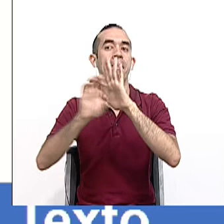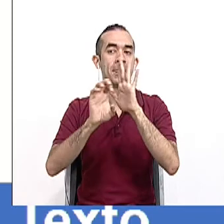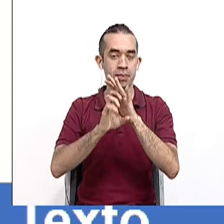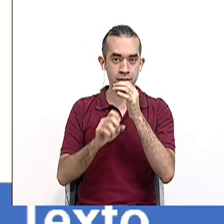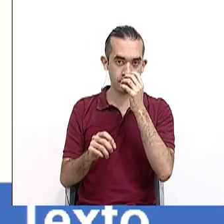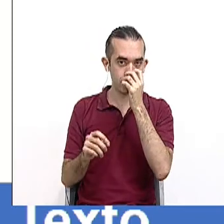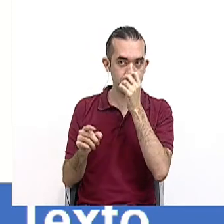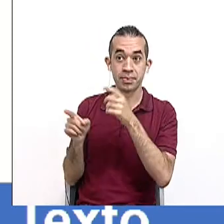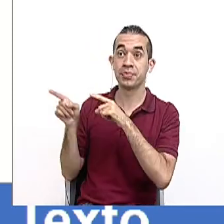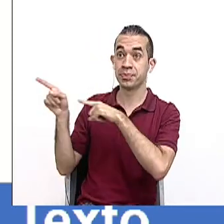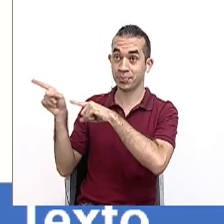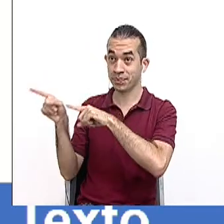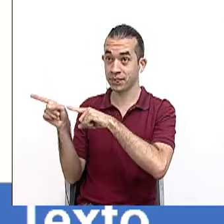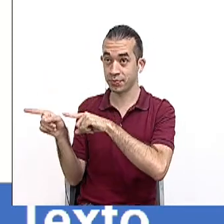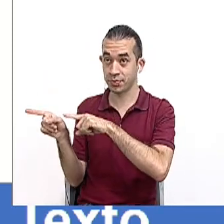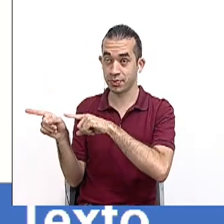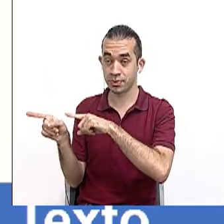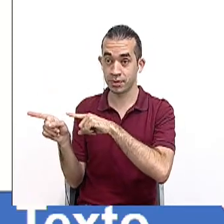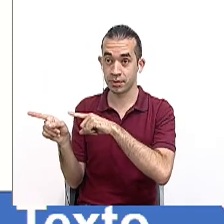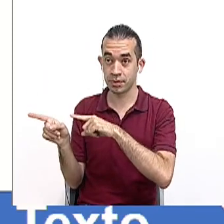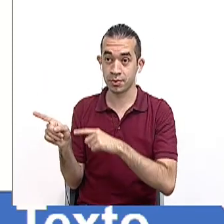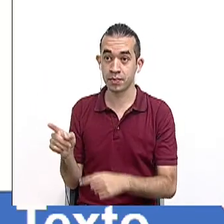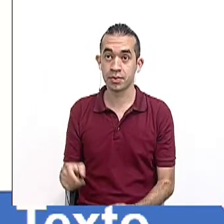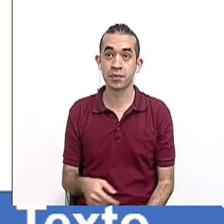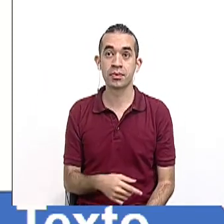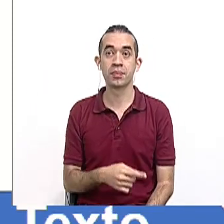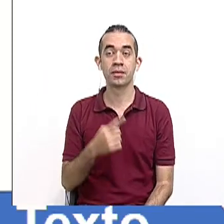este ejemplo que tenemos aquí,